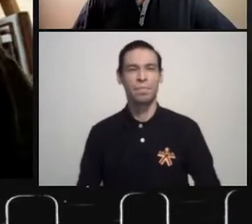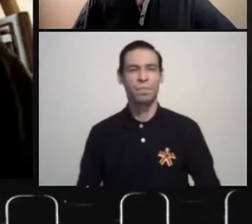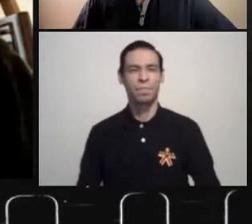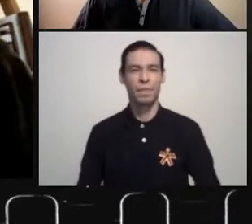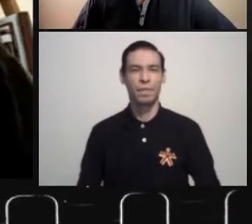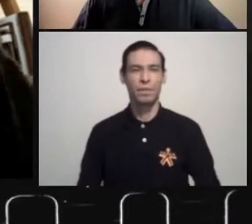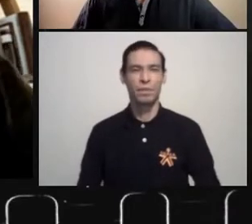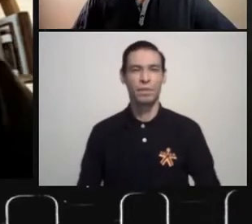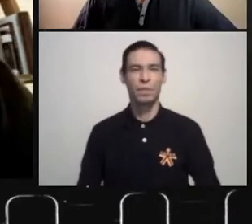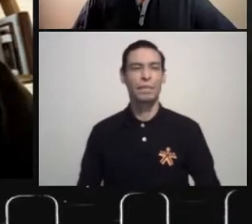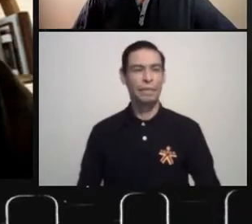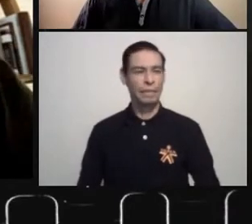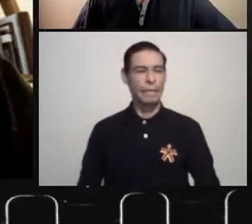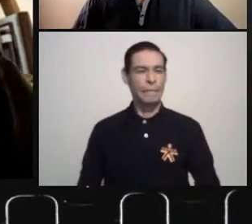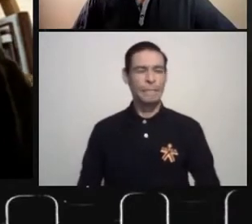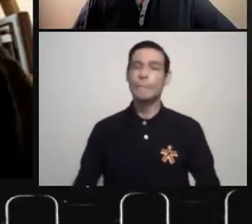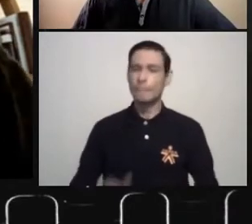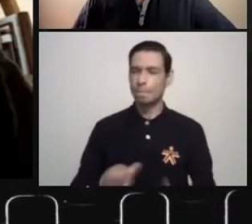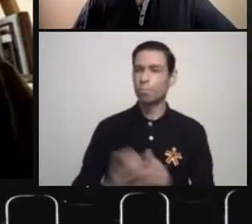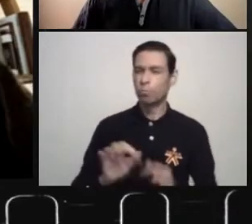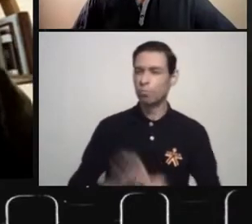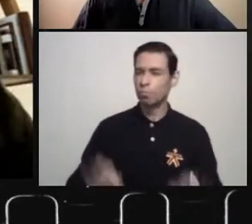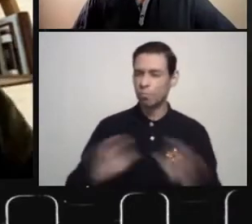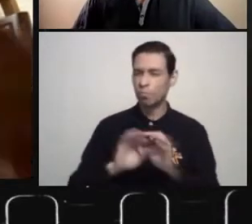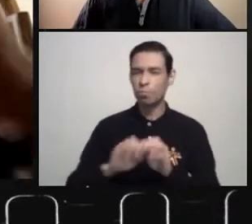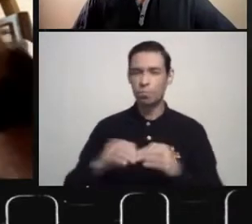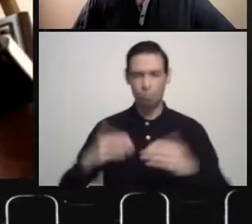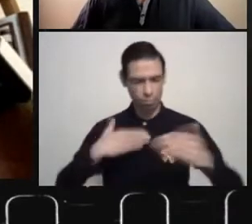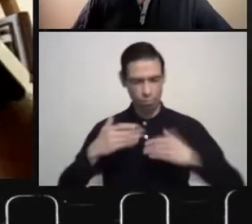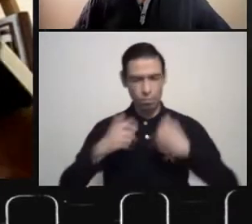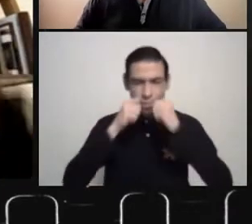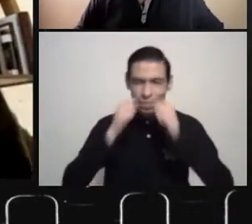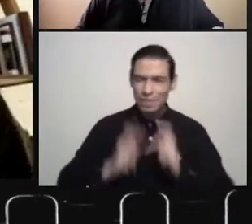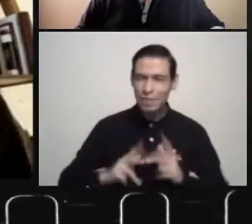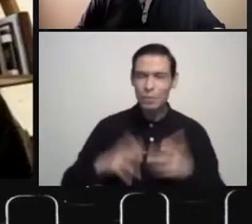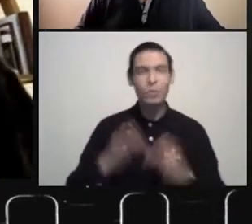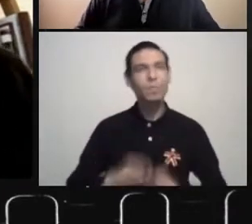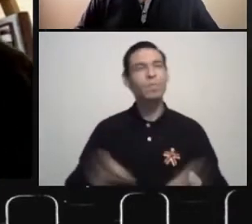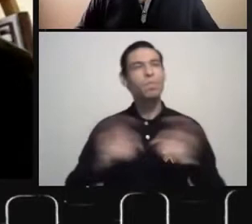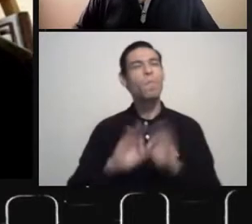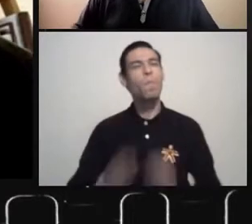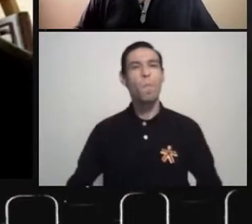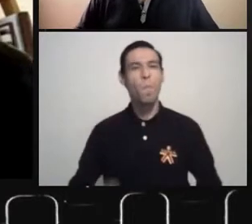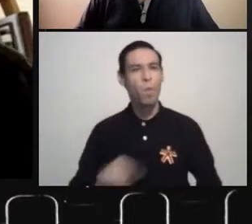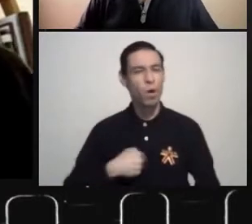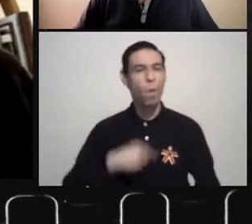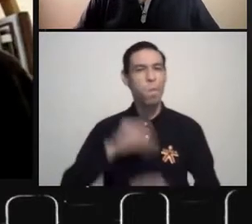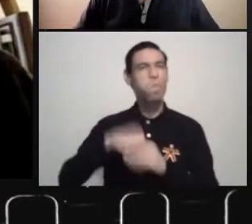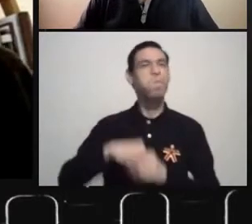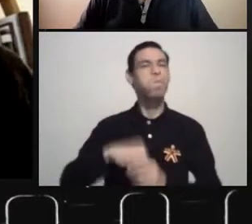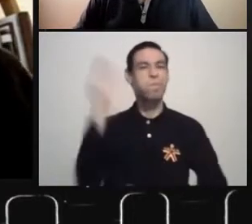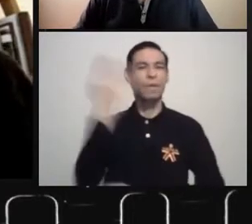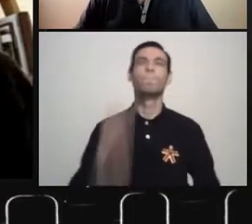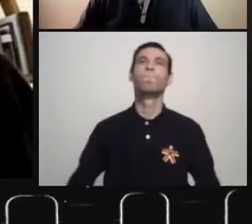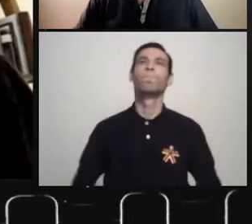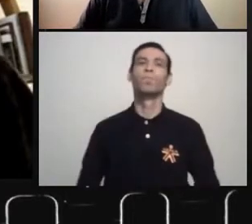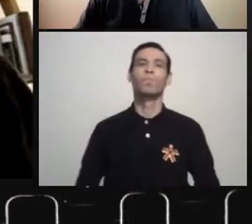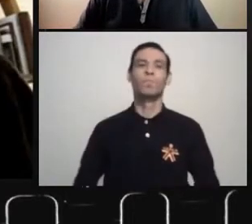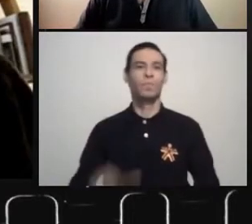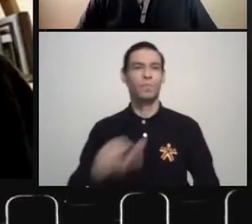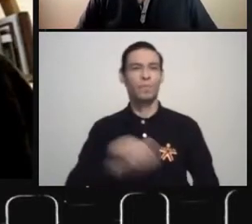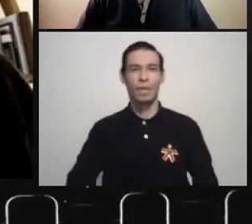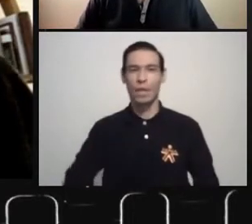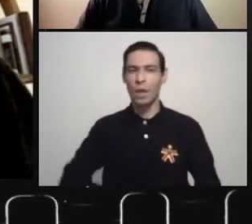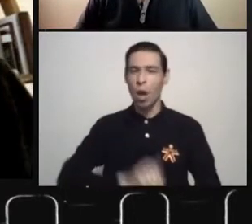Es particular ese personaje y lo que pasó conmigo en esa película. Otro reto que te digo es el que acabo de terminar